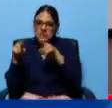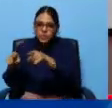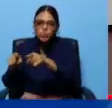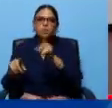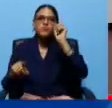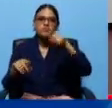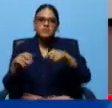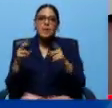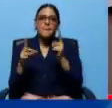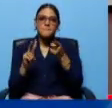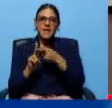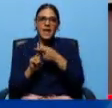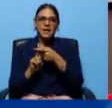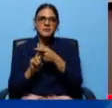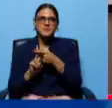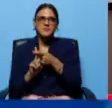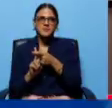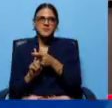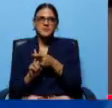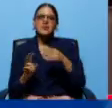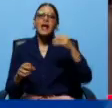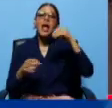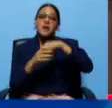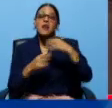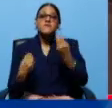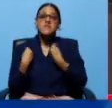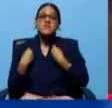del barrio Campintero de Petare,